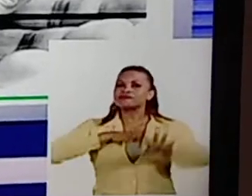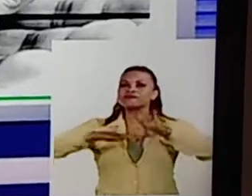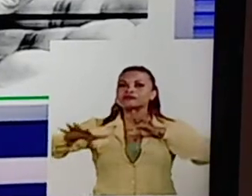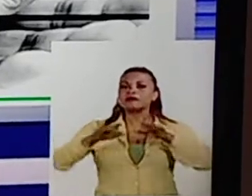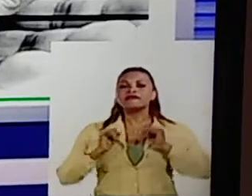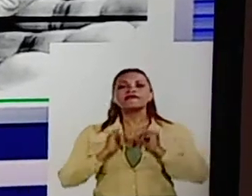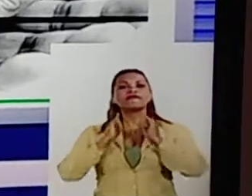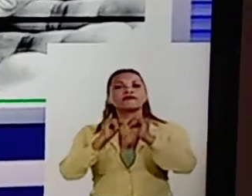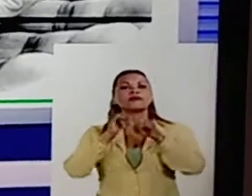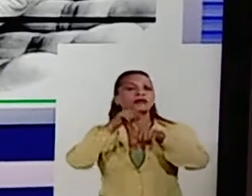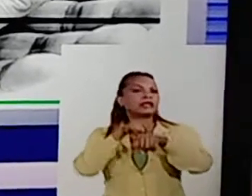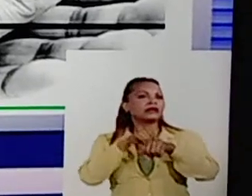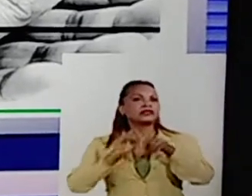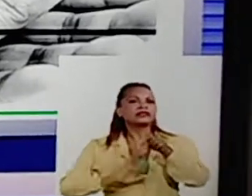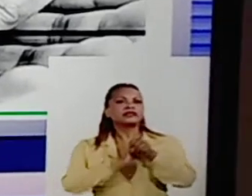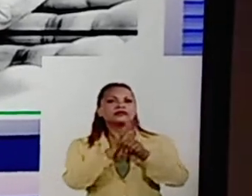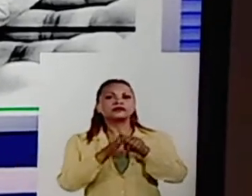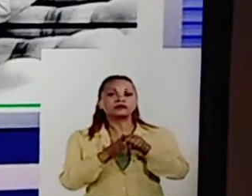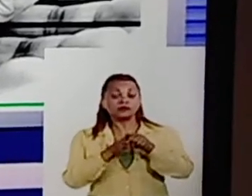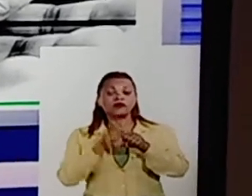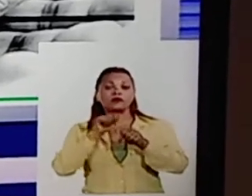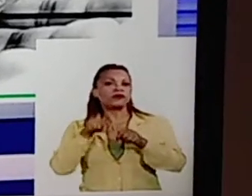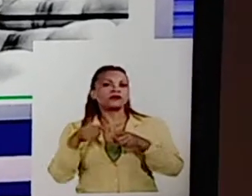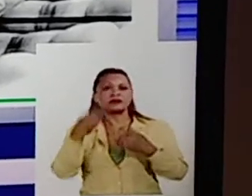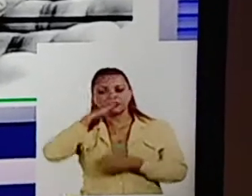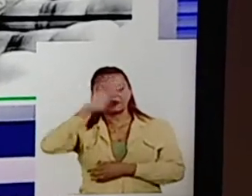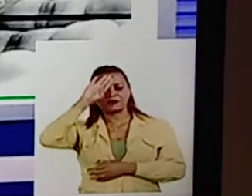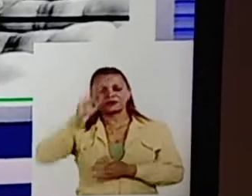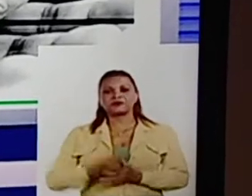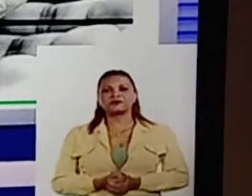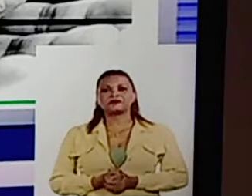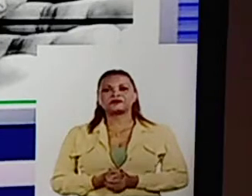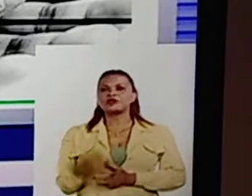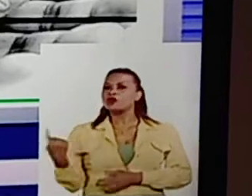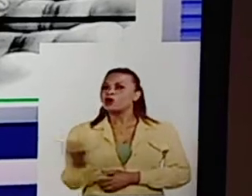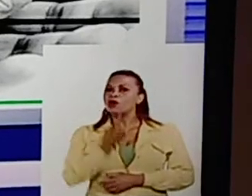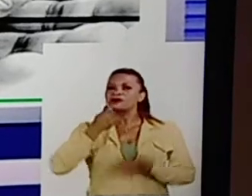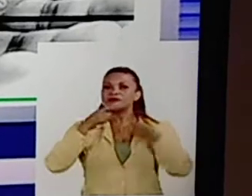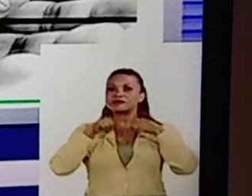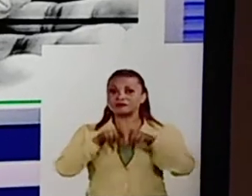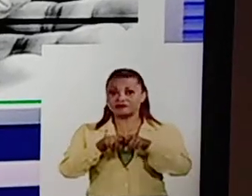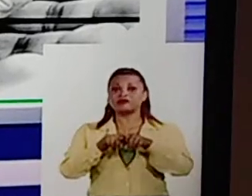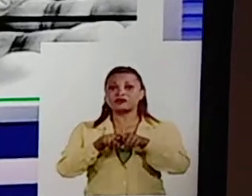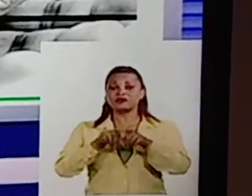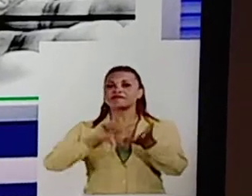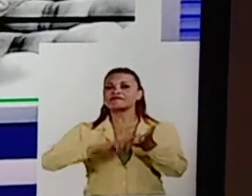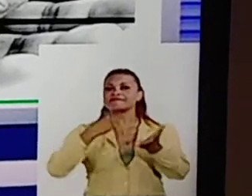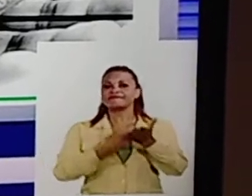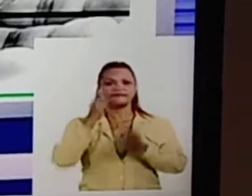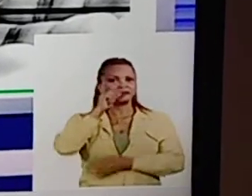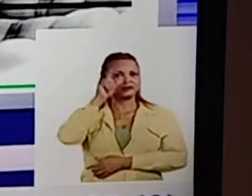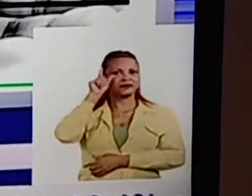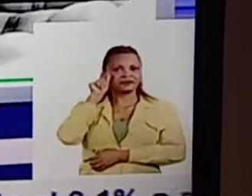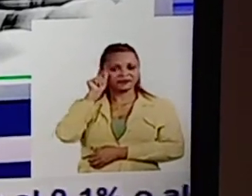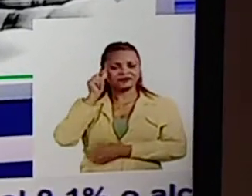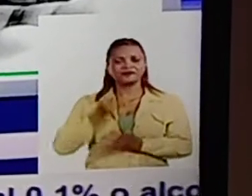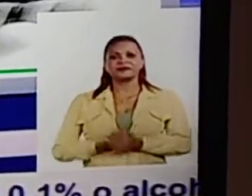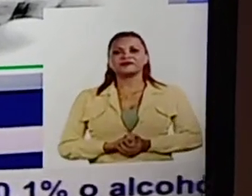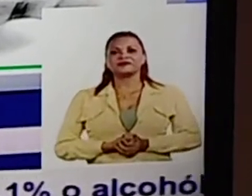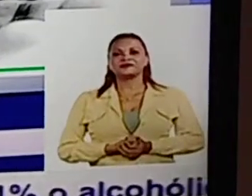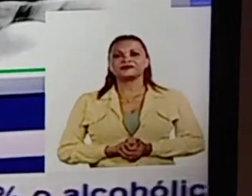la actualización sobre la situación epidemiológica en el país. Nos acompañará en el primer momento la intérprete de lengua de señas, Marilenis